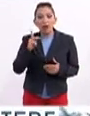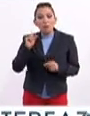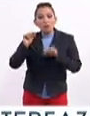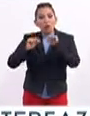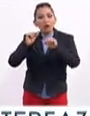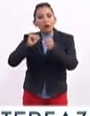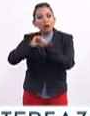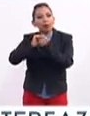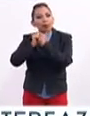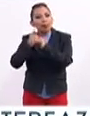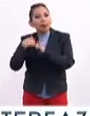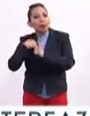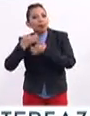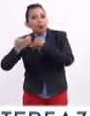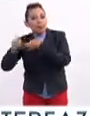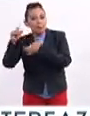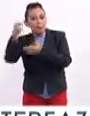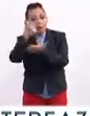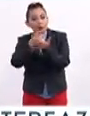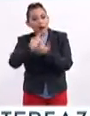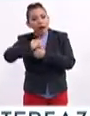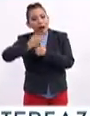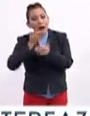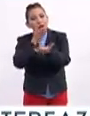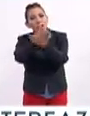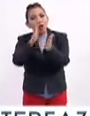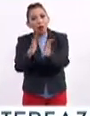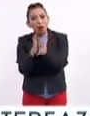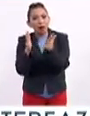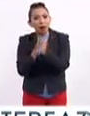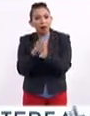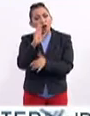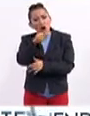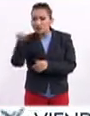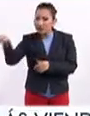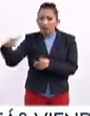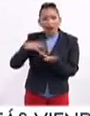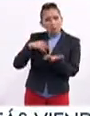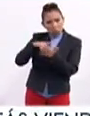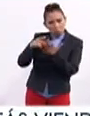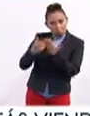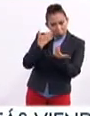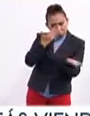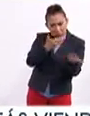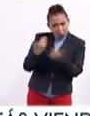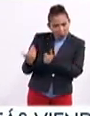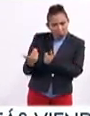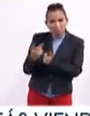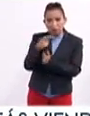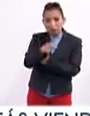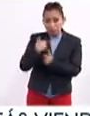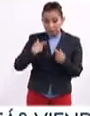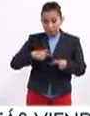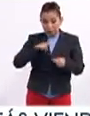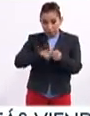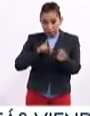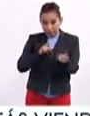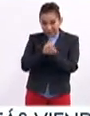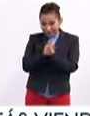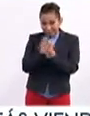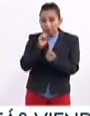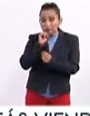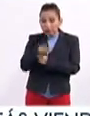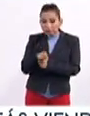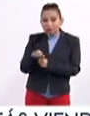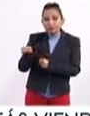van saliendo. O sea, la misma ciudad te invita a participar en, oye, este tipo de proyecto. Y no solamente a nivel personal,